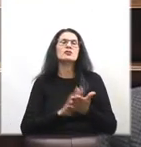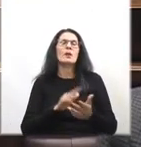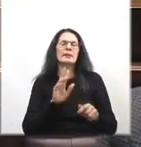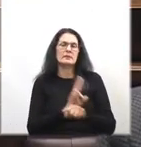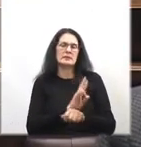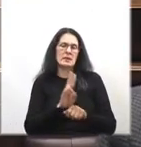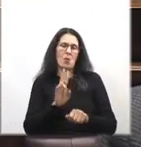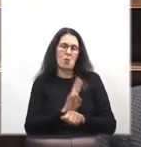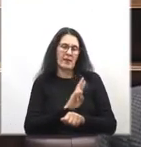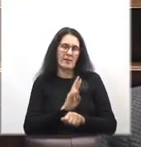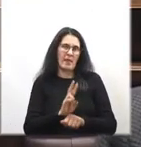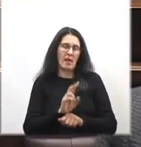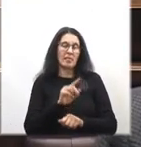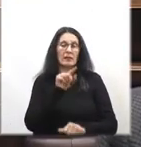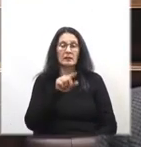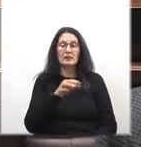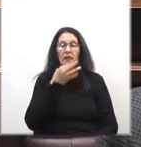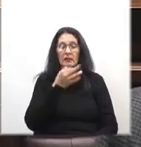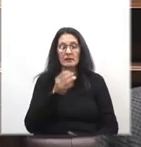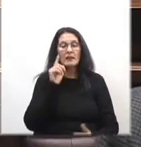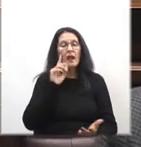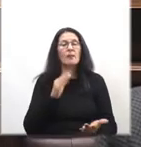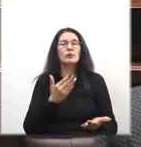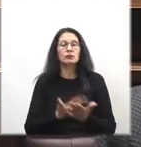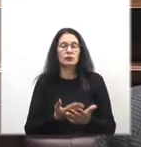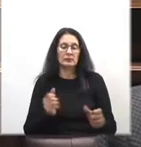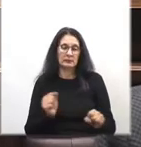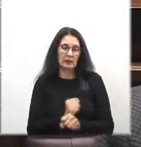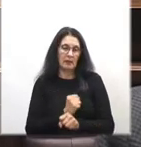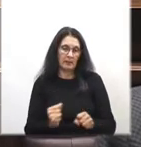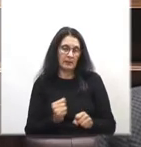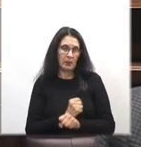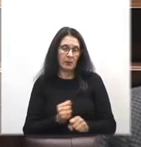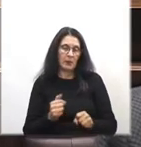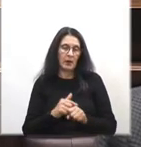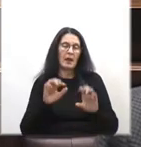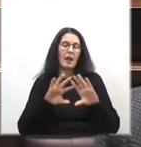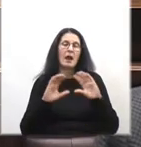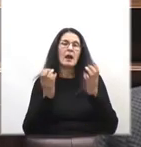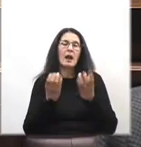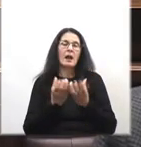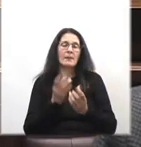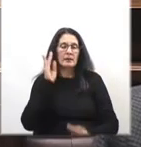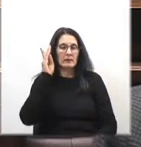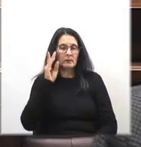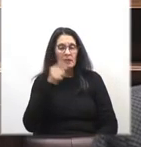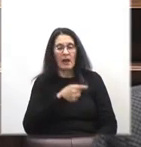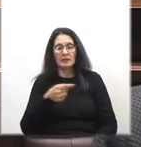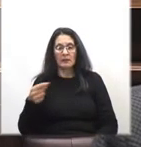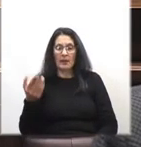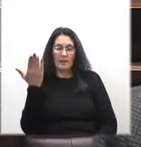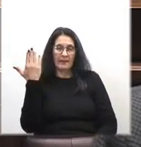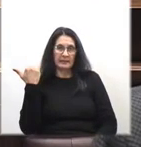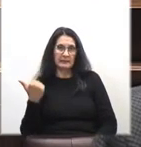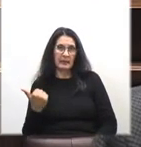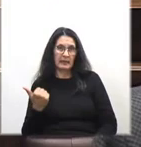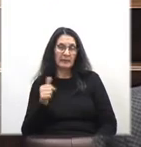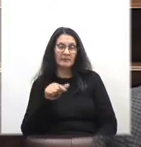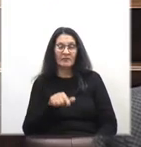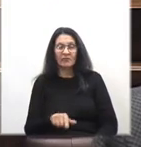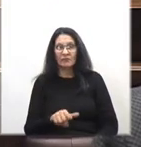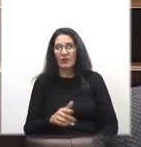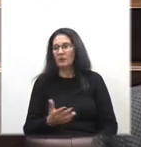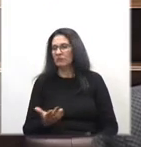Que eso esté dicho en la moción que se aprobó en la Cámara de Diputados la semana pasada es